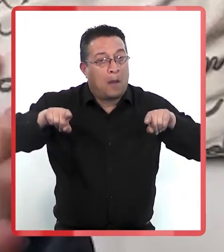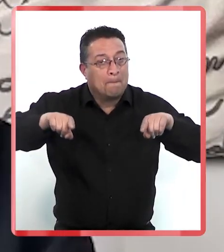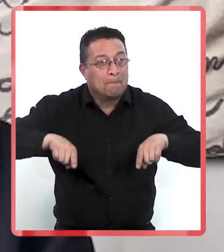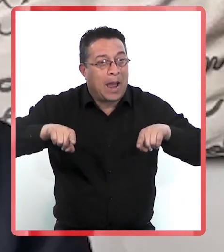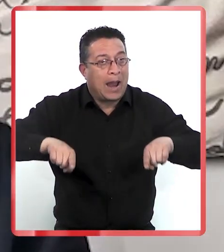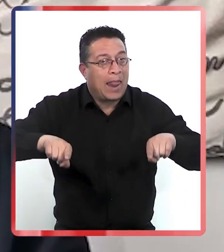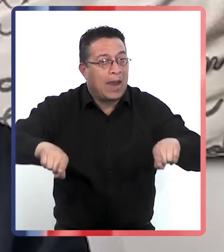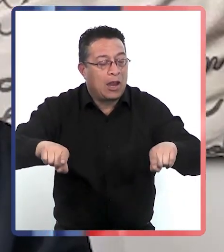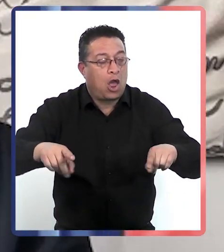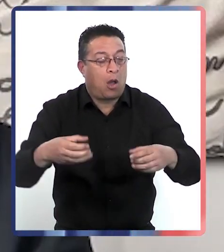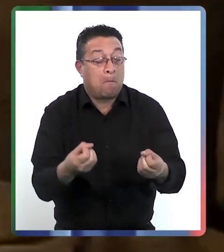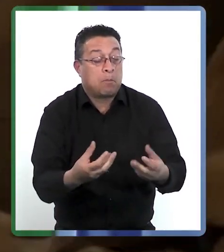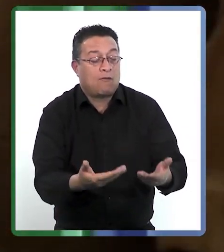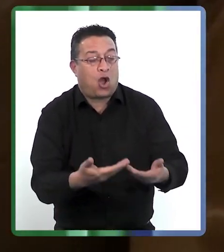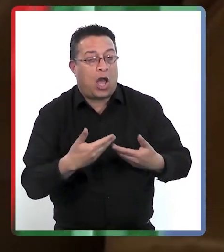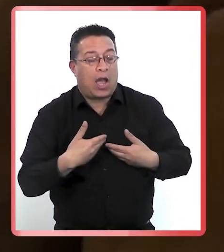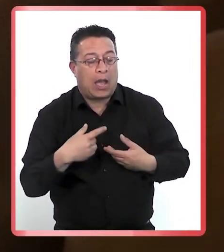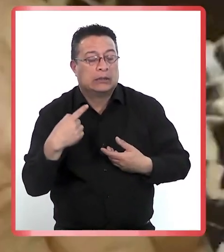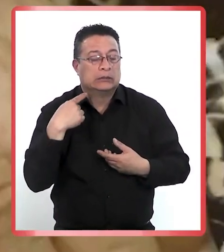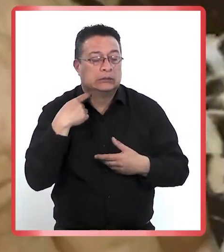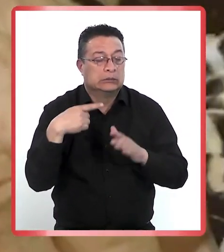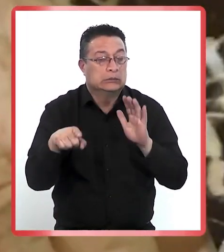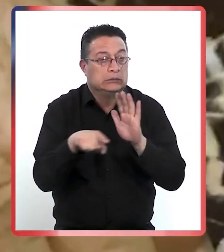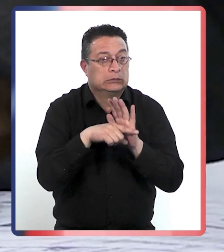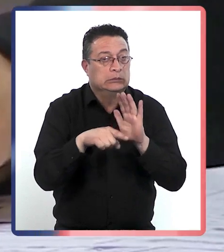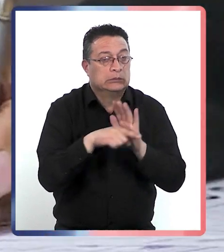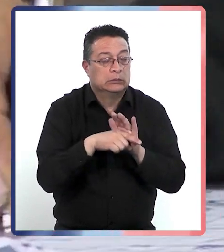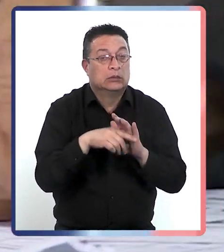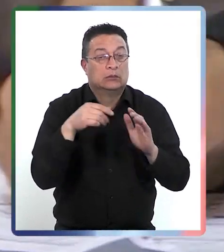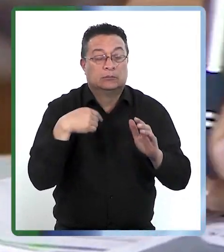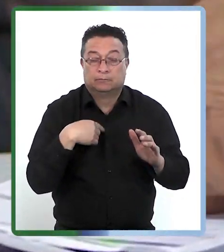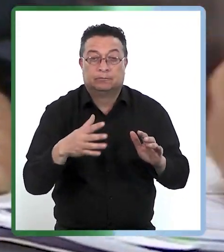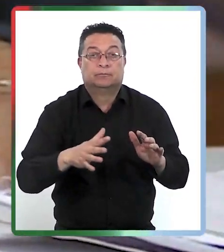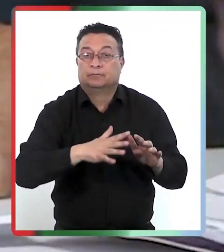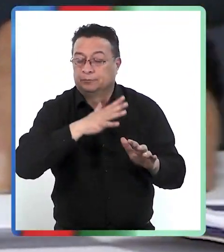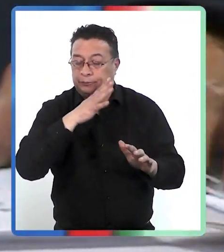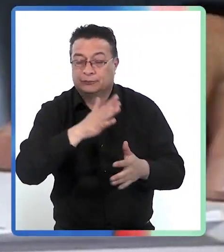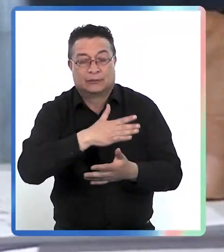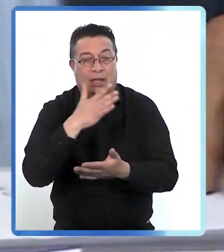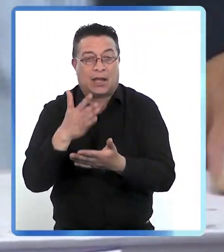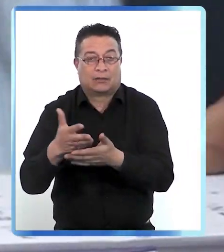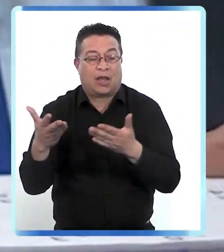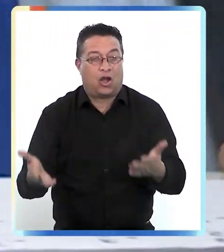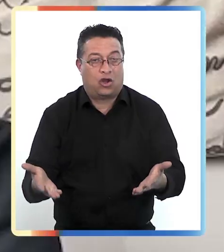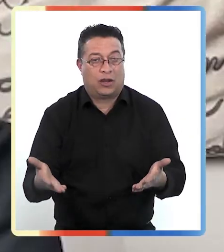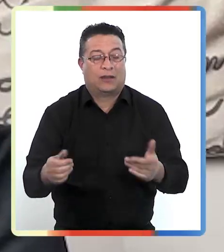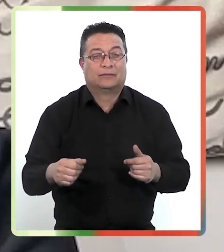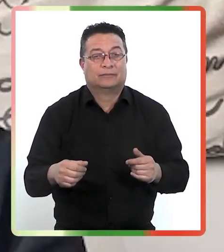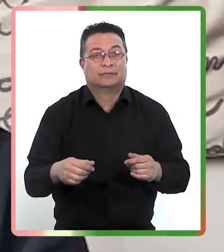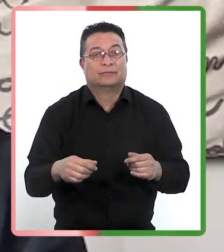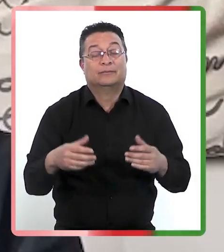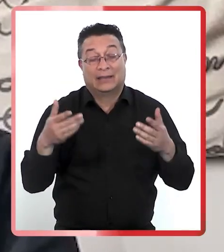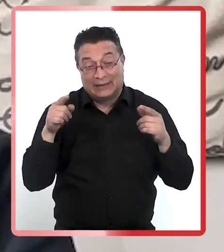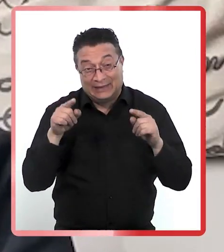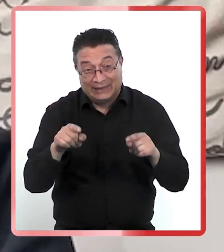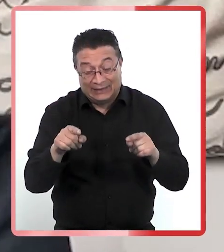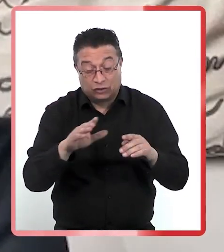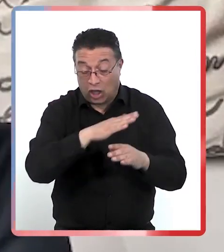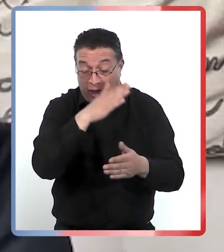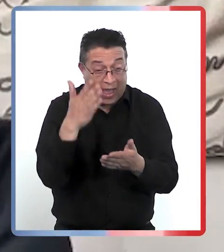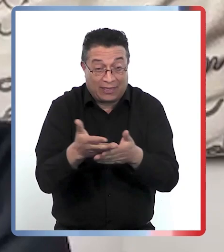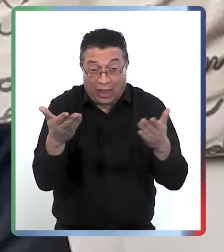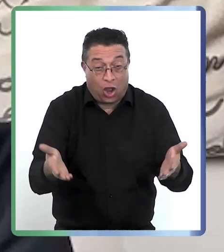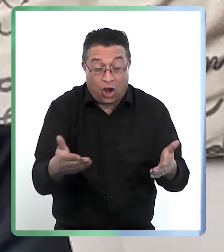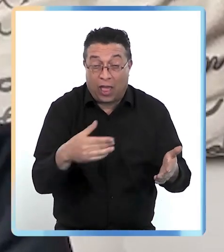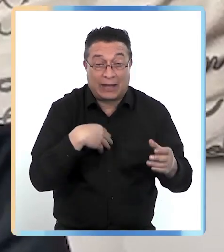paralelos que quizás causan la acumulación de esta sustancia, pero que pueden causar otras cosas, que son los que causan la enfermedad, ¿no? Y eso,